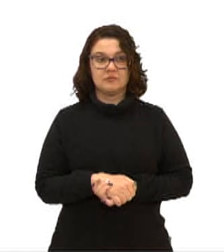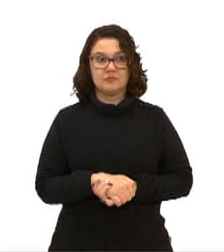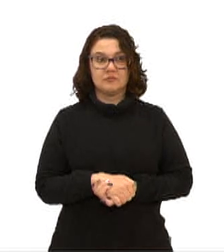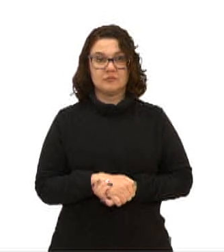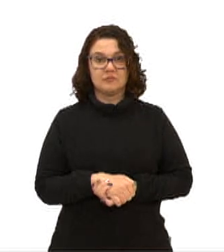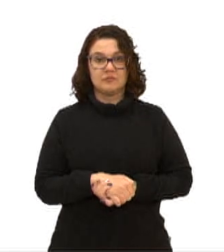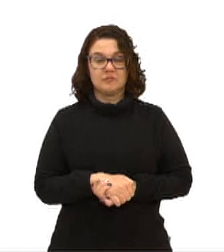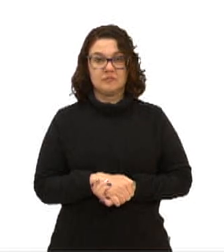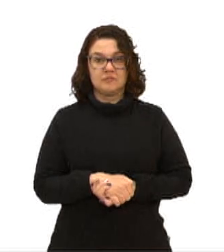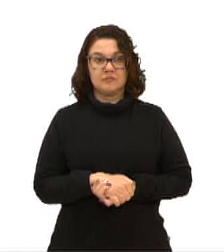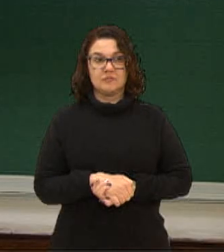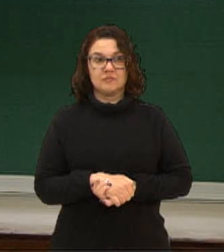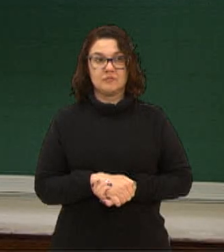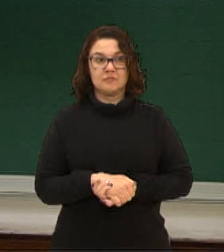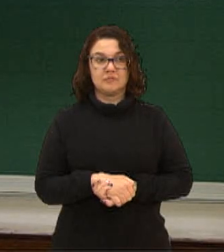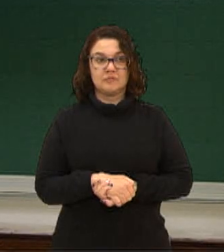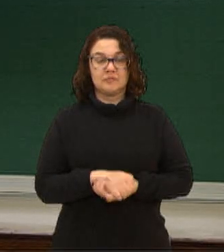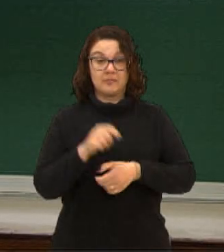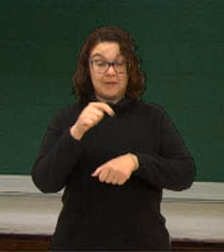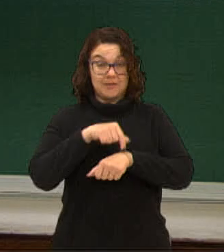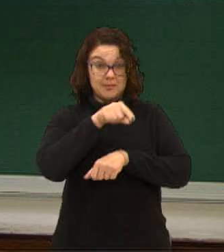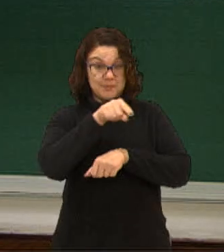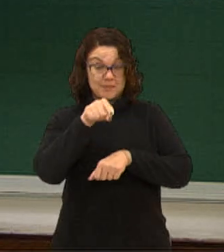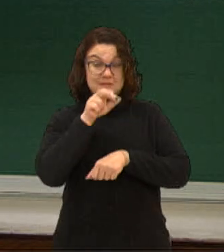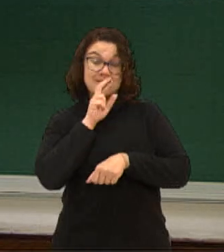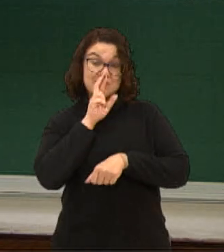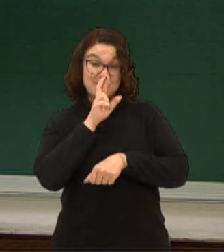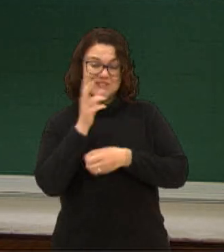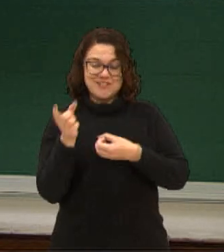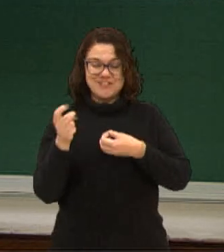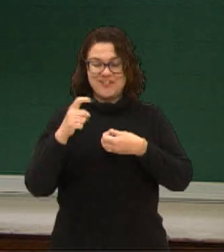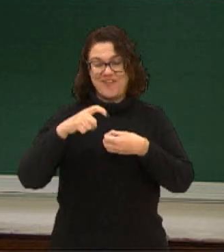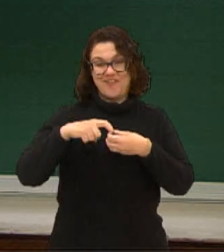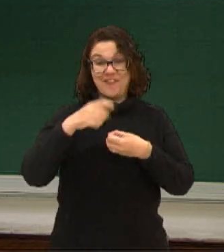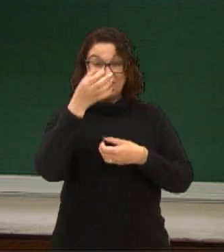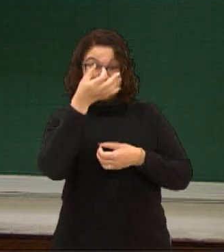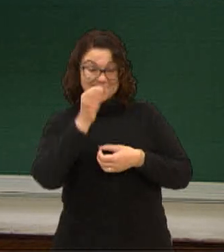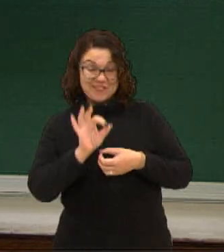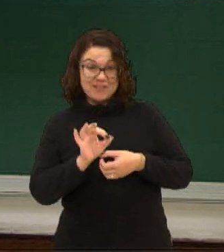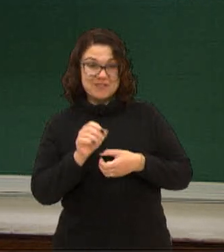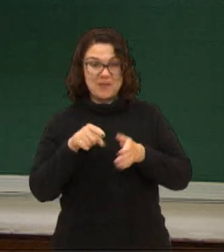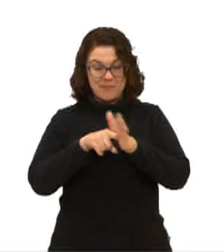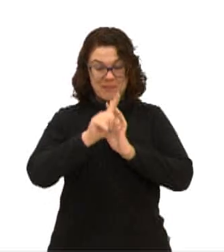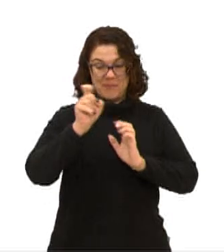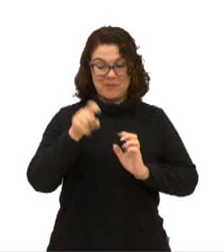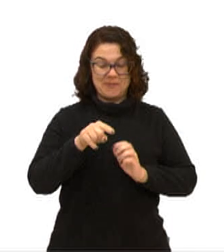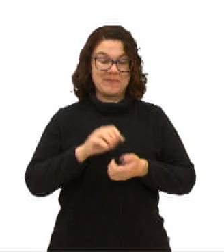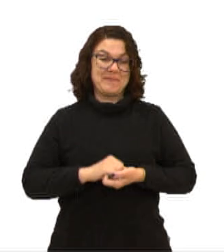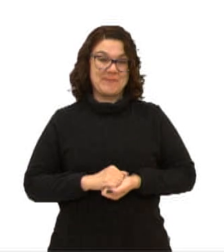autobús ou el helicóptero. Um tempinho para você responder, já voltamos para corrigir o quiz.